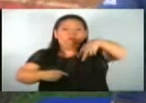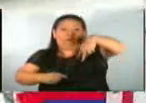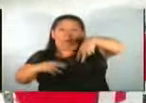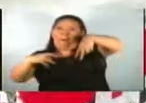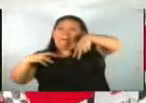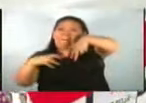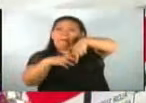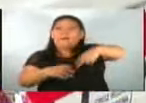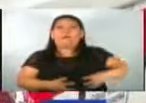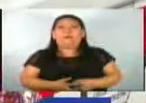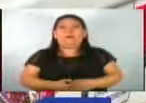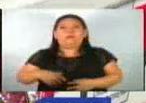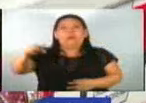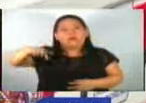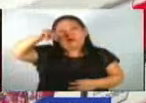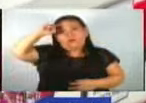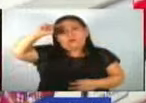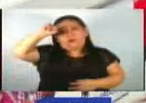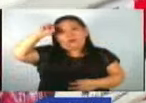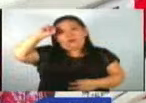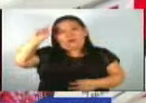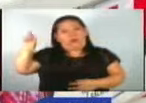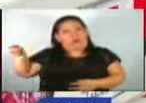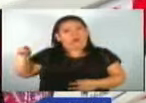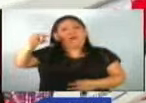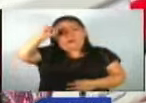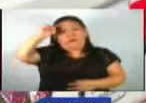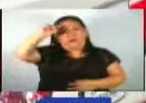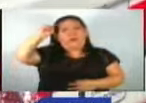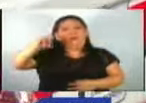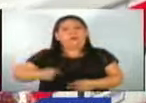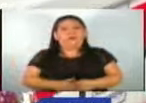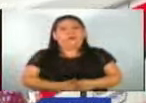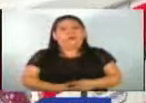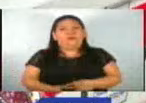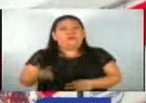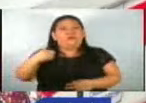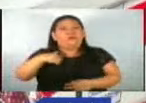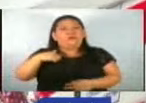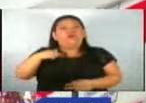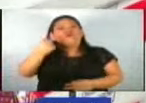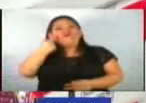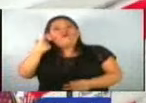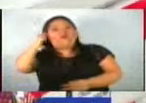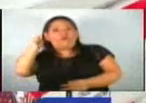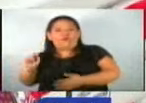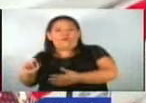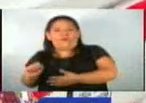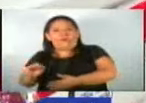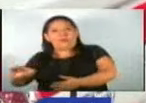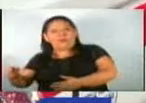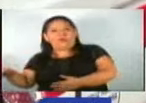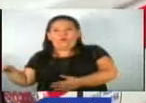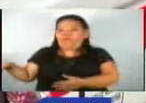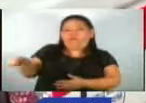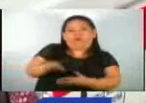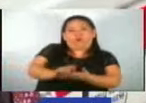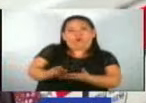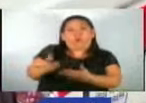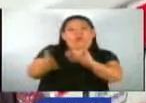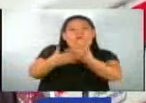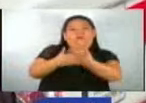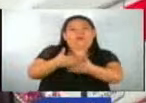maquinaria. Aquí trabajaba, él aquí trabajaba. Y yo trayendo el otro niño, andaba por la escuela, me avisaron a las 11,